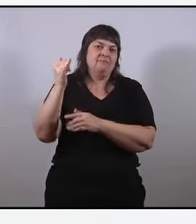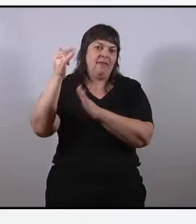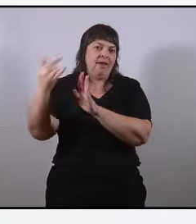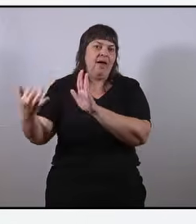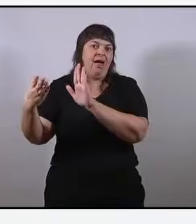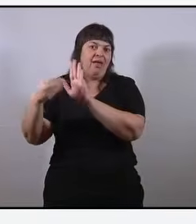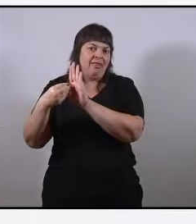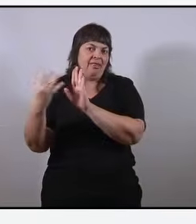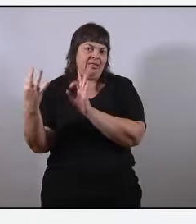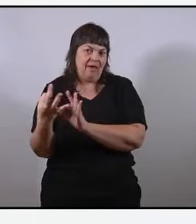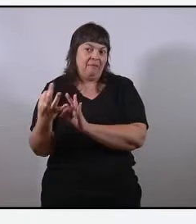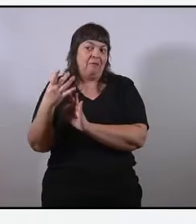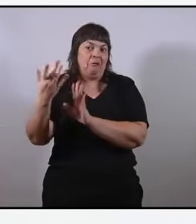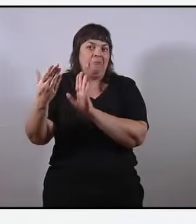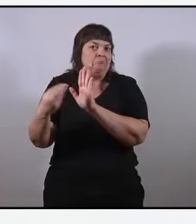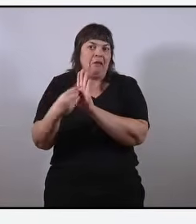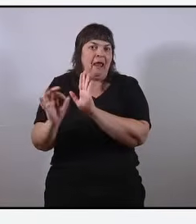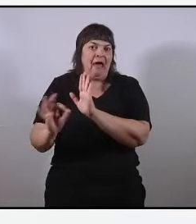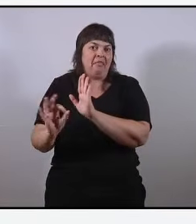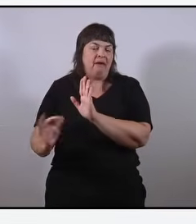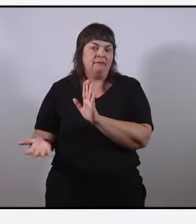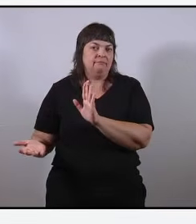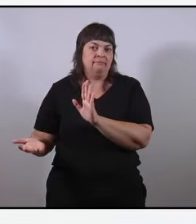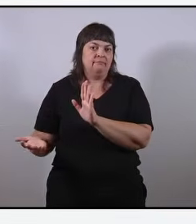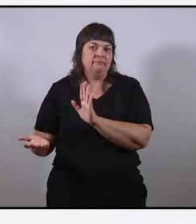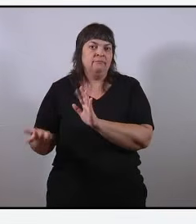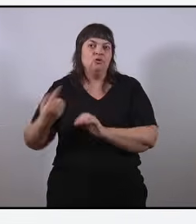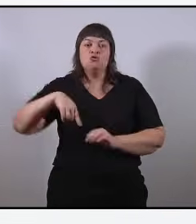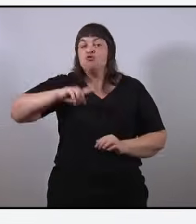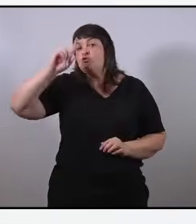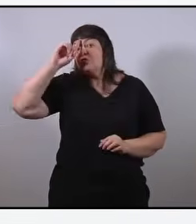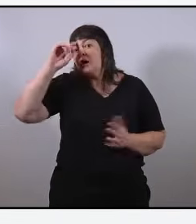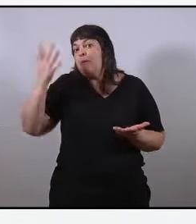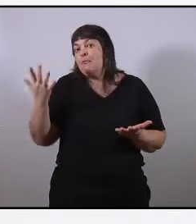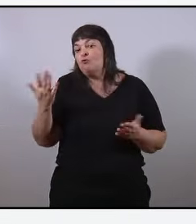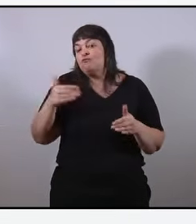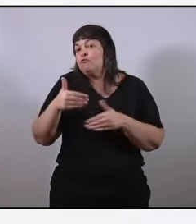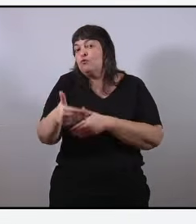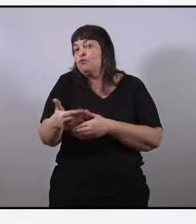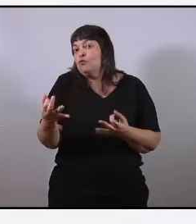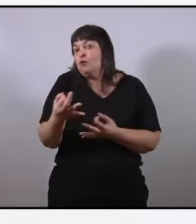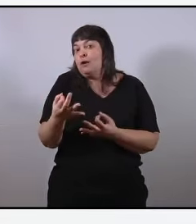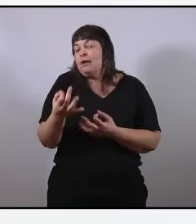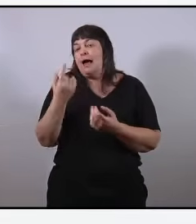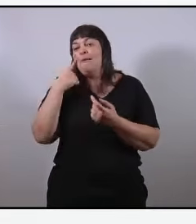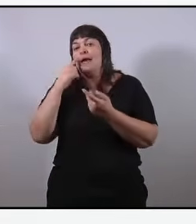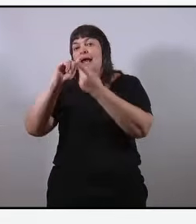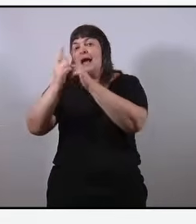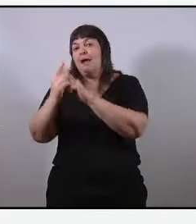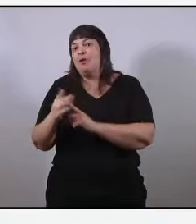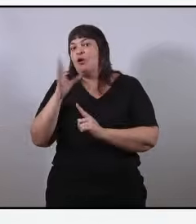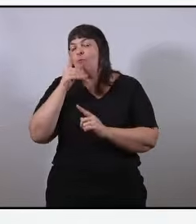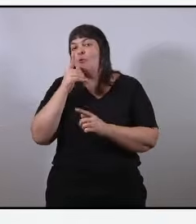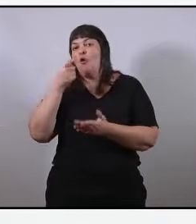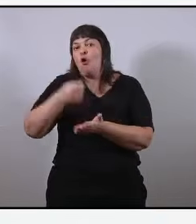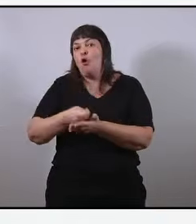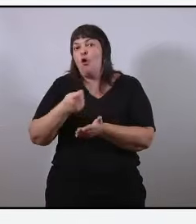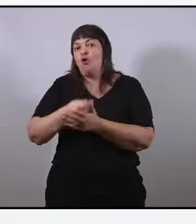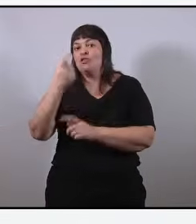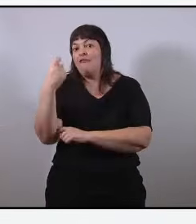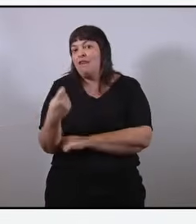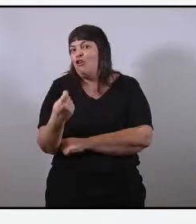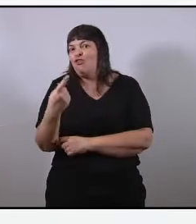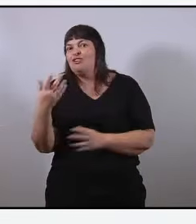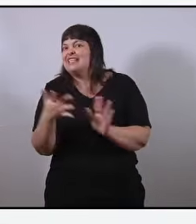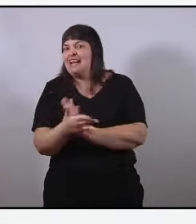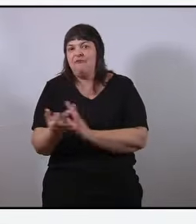no se contiene prácticamente nada de esto. No sabemos cómo se va a desarrollar esa variable de costes fijos, no sabemos